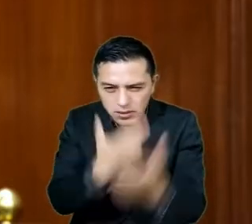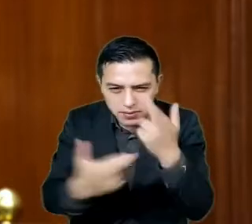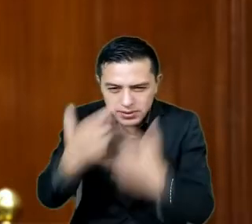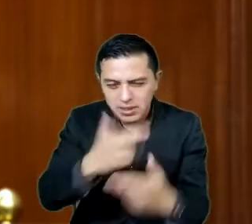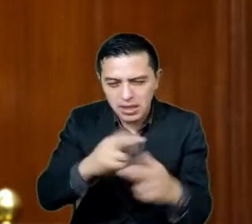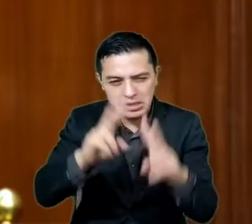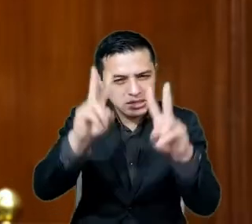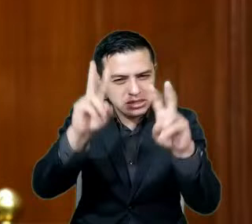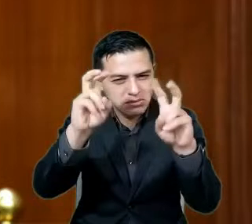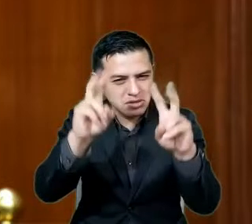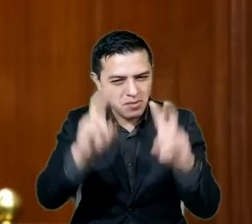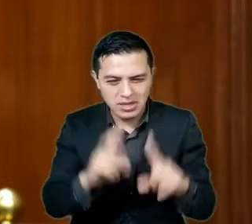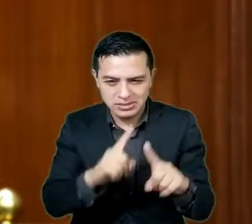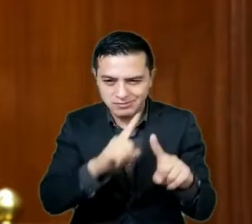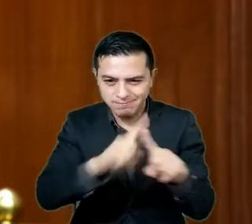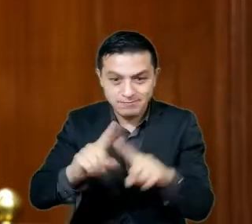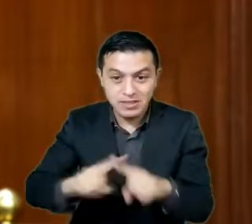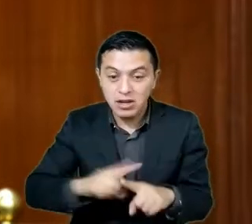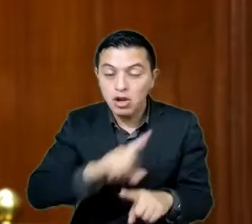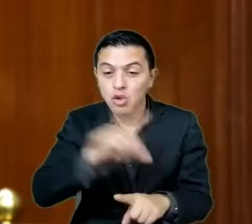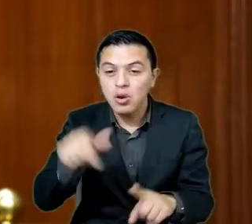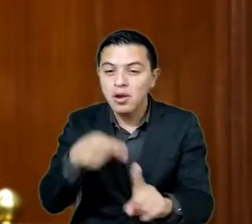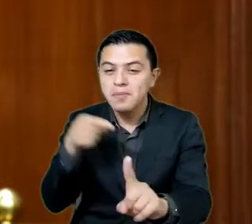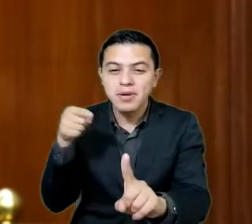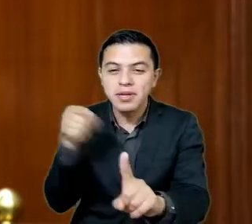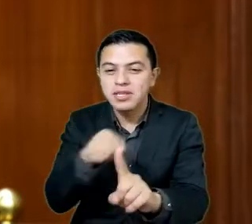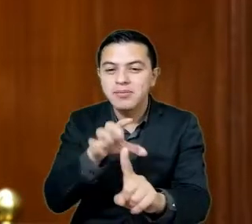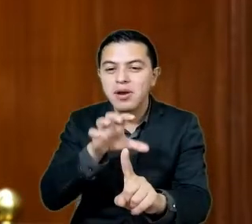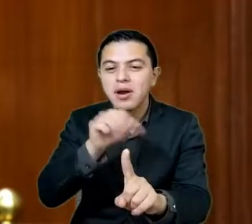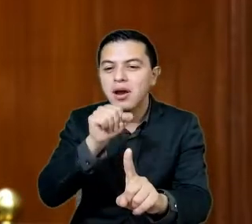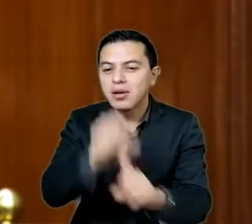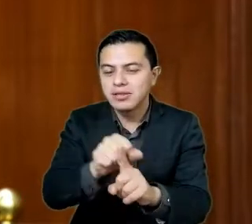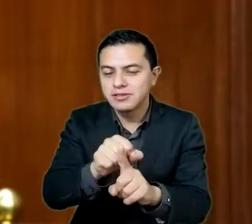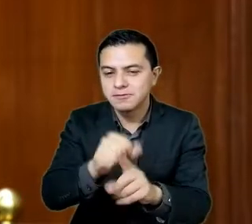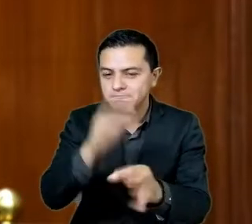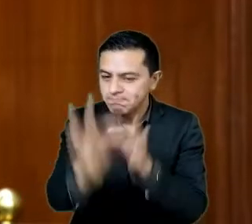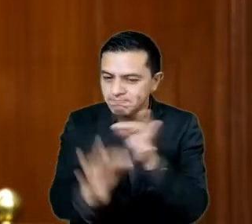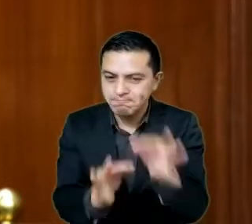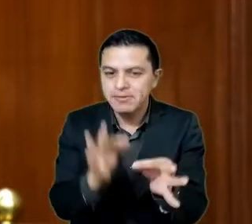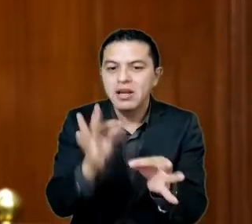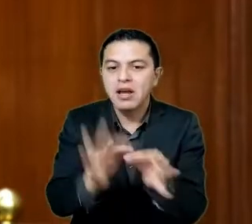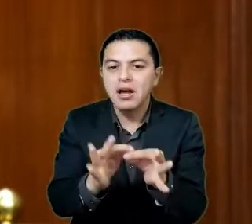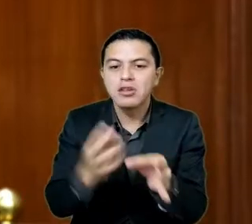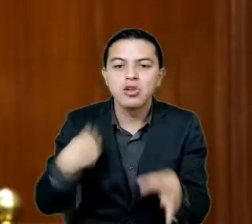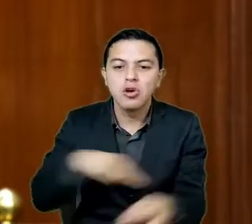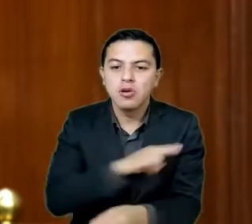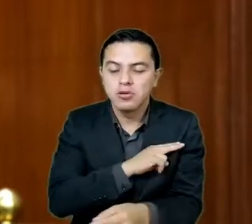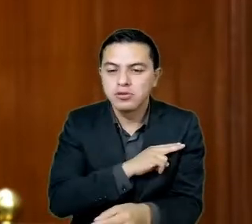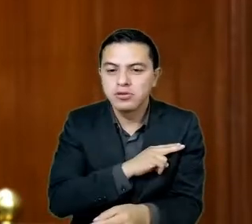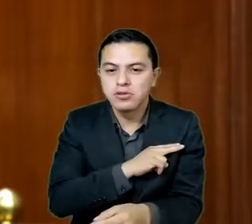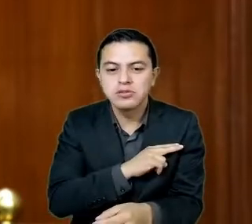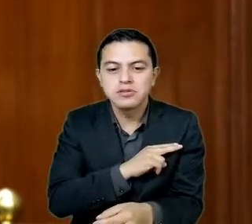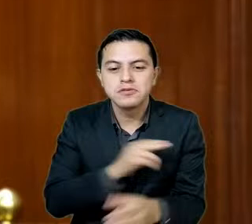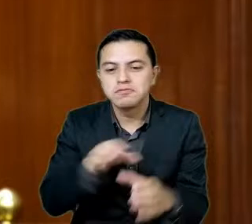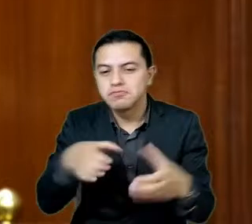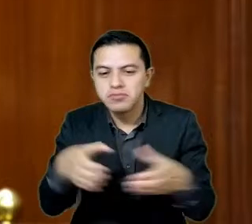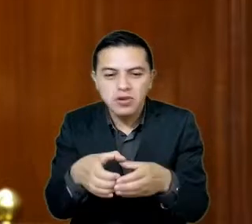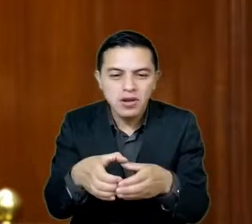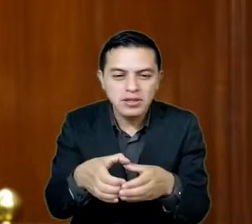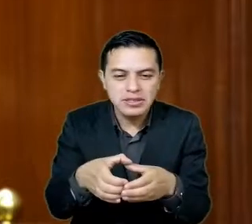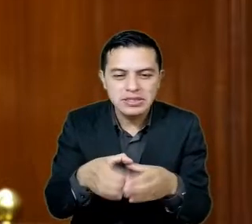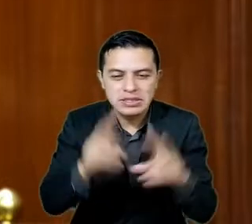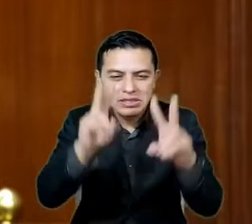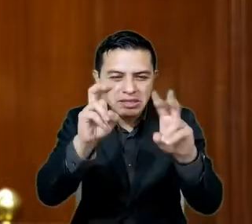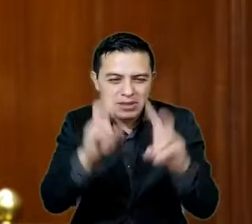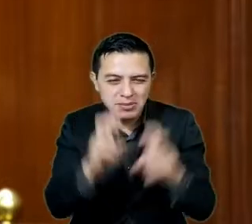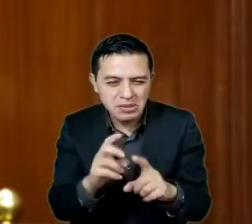eficientes que produzcan resultados concretos, constituyéndose como órganos que estudiarán las materias específicas que habrán de